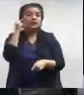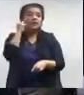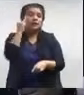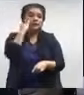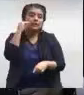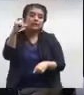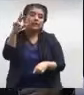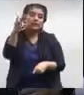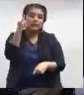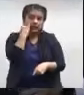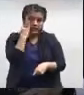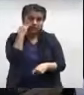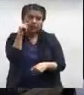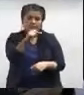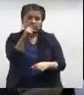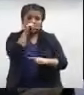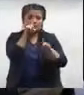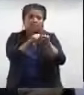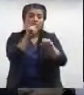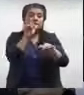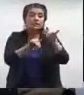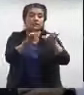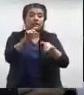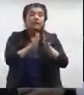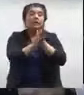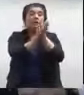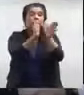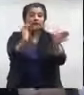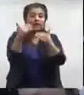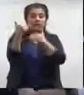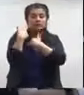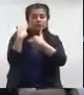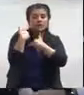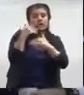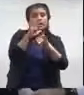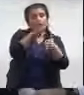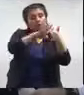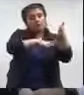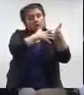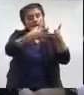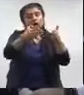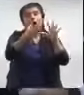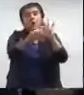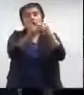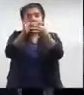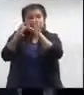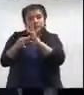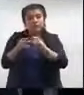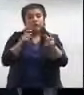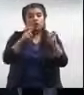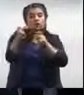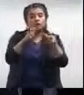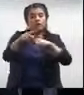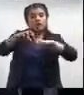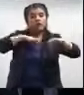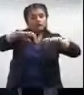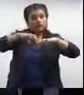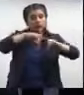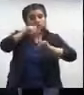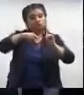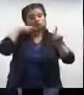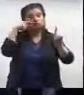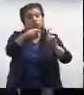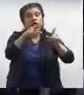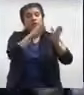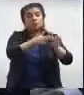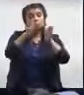el caso de la DIGICRI, Secretaría General es la encargada de planificar, organizar y dirigir y coordinar las actividades de ejecución de